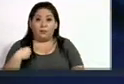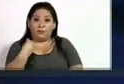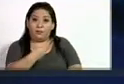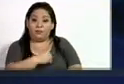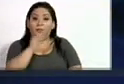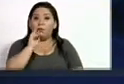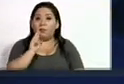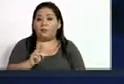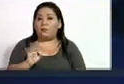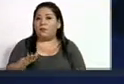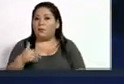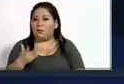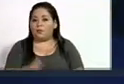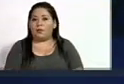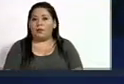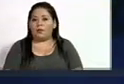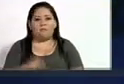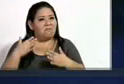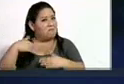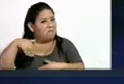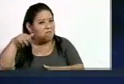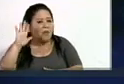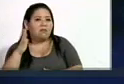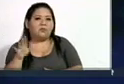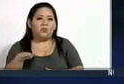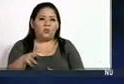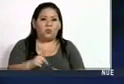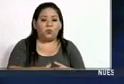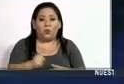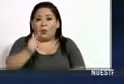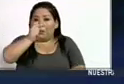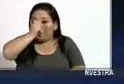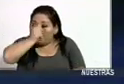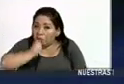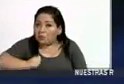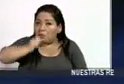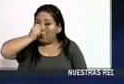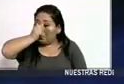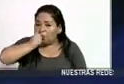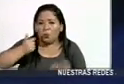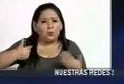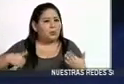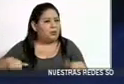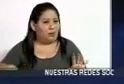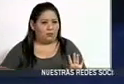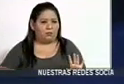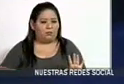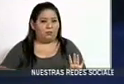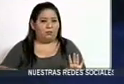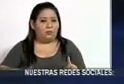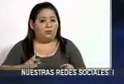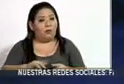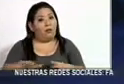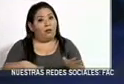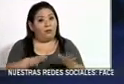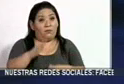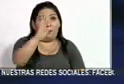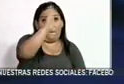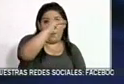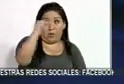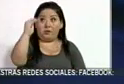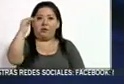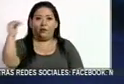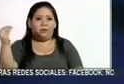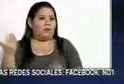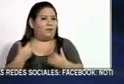el denominador común es un cuadro catarral común y corriente. En algunos países han